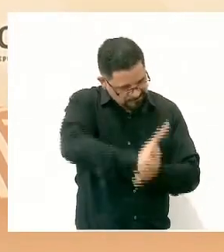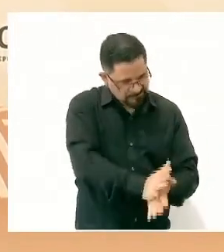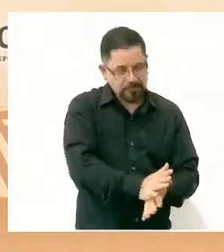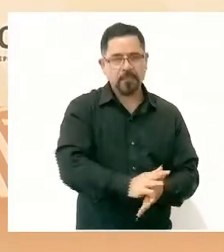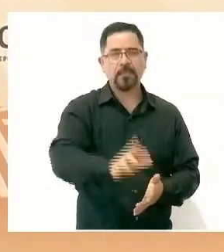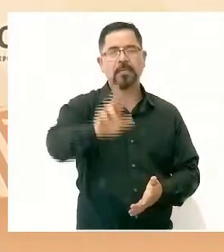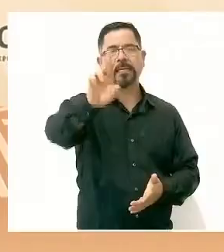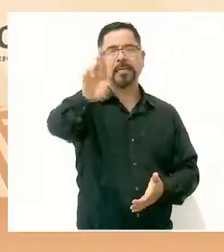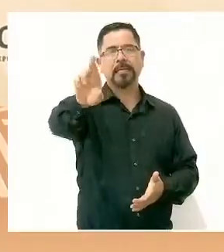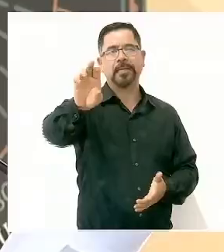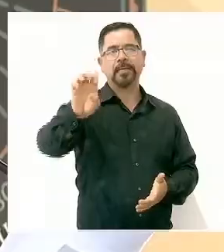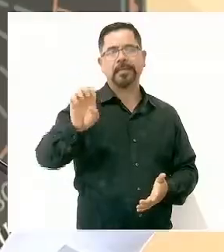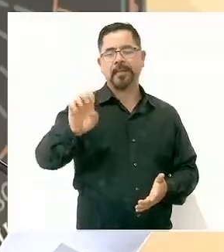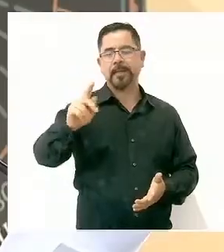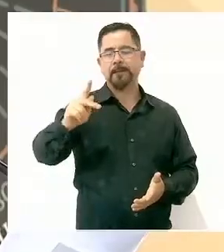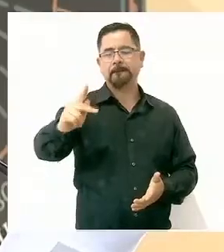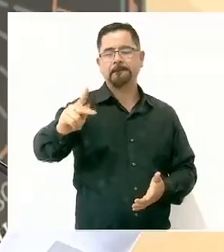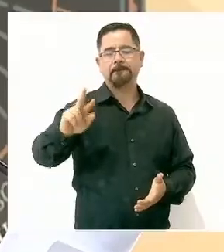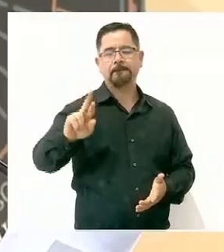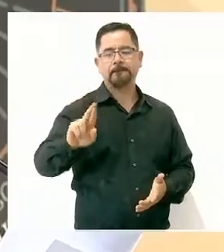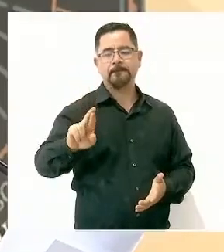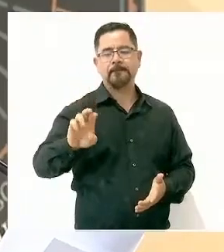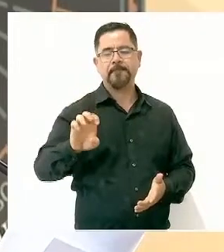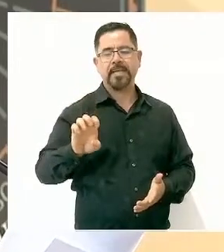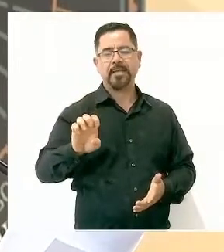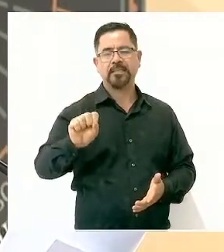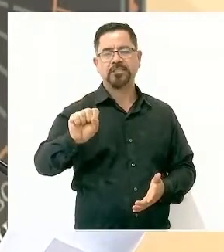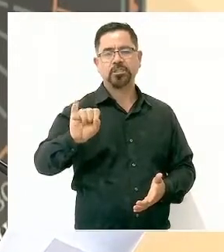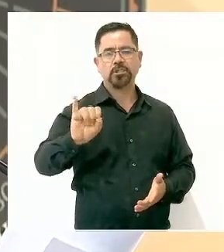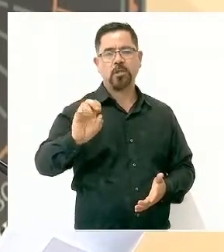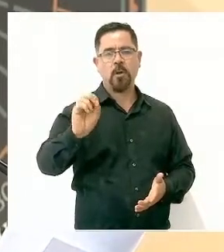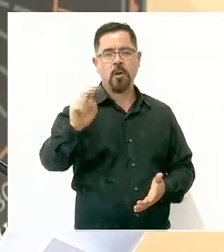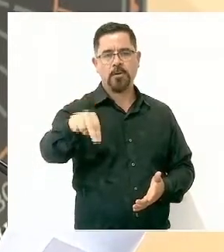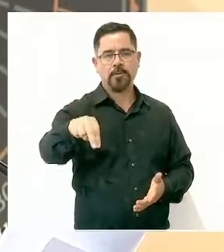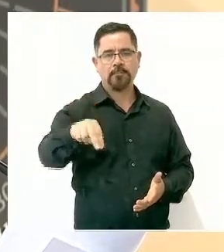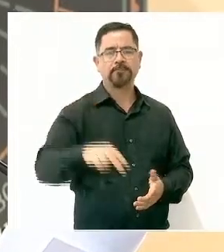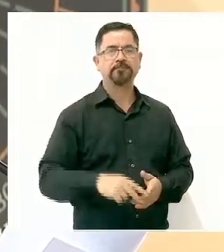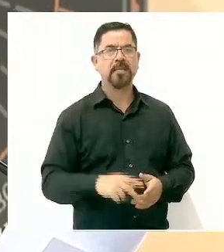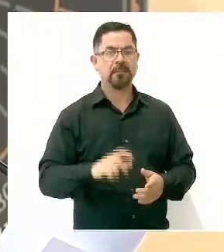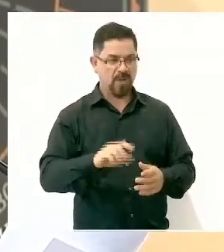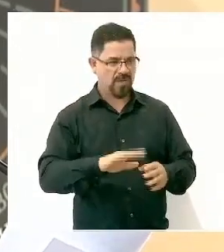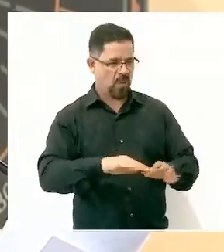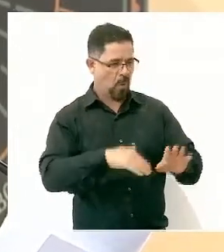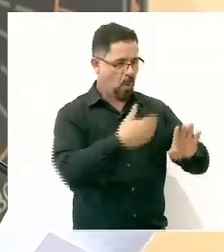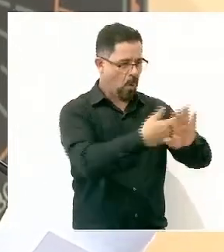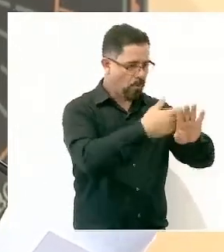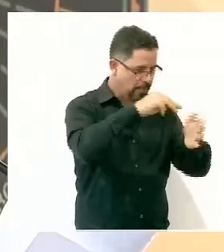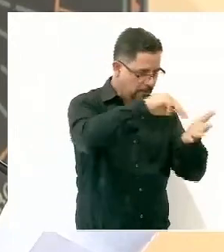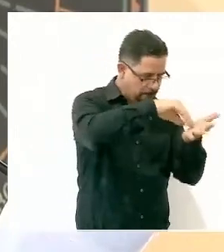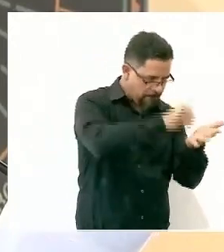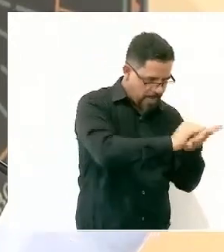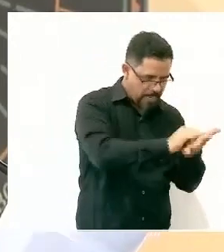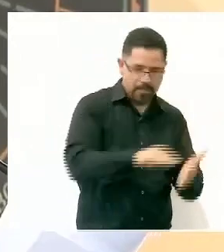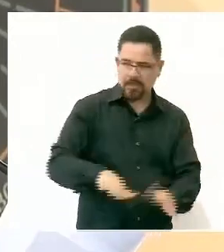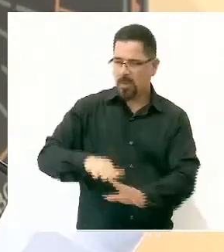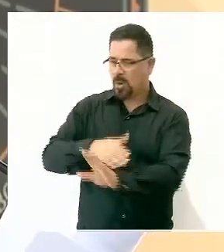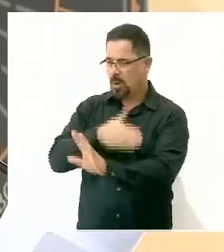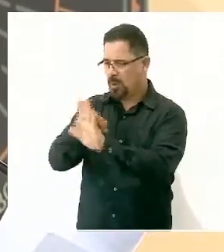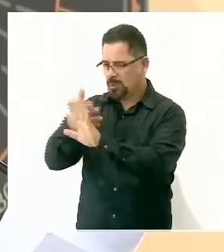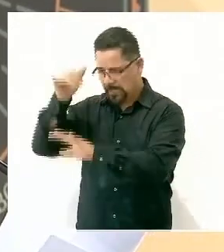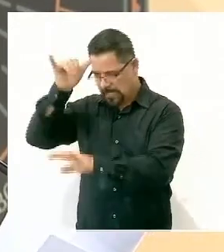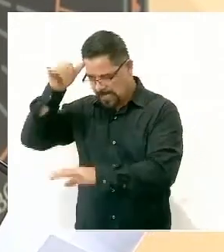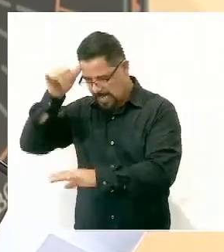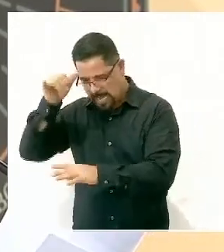Las llamadas campañas contra los mayos y yaquis fueron en realidad